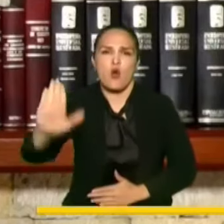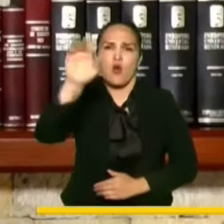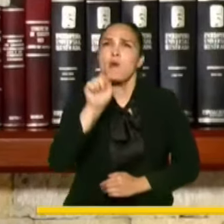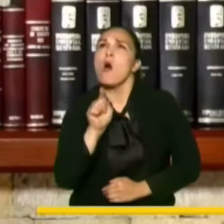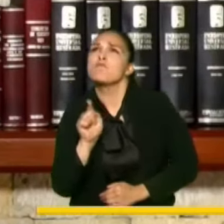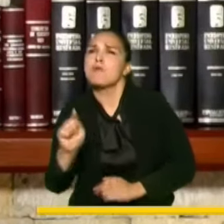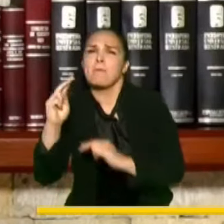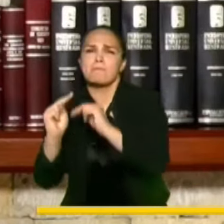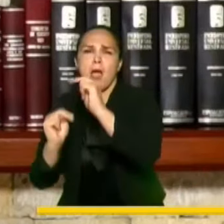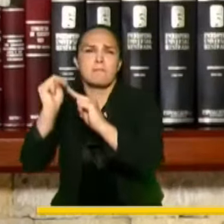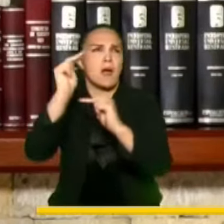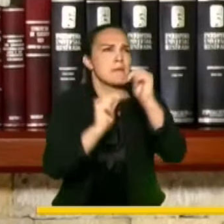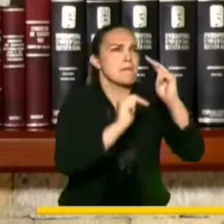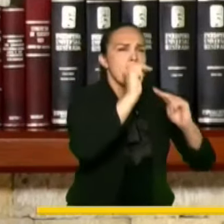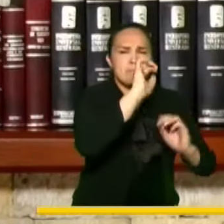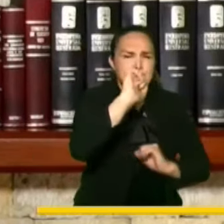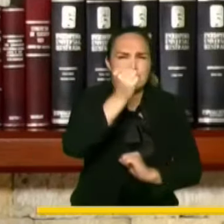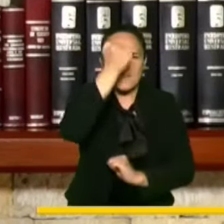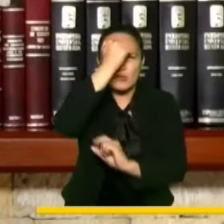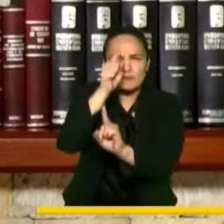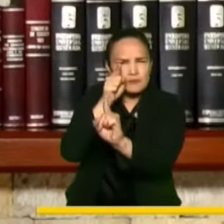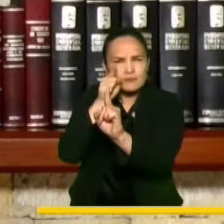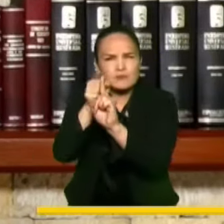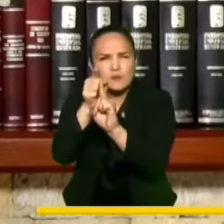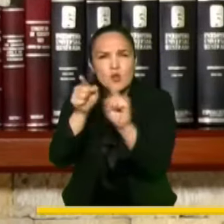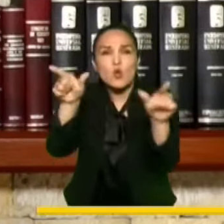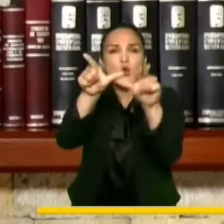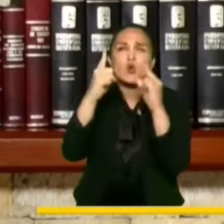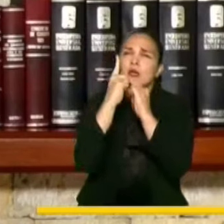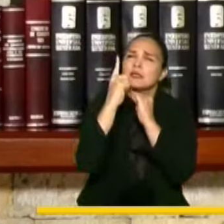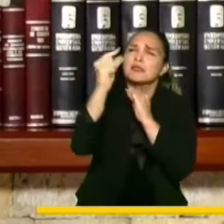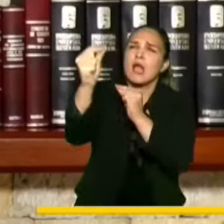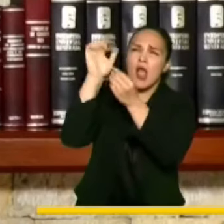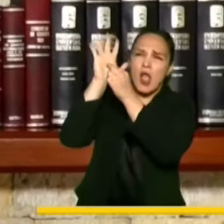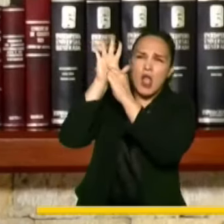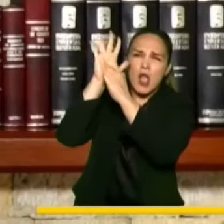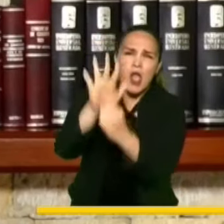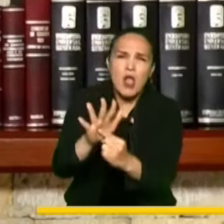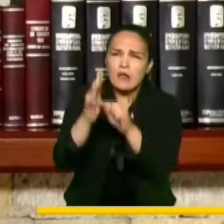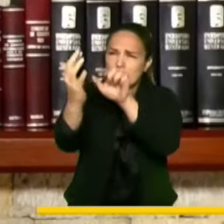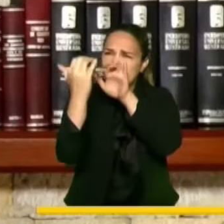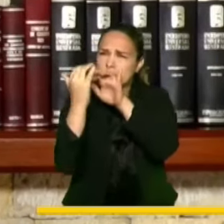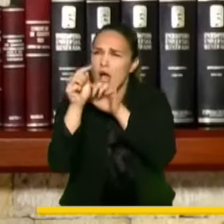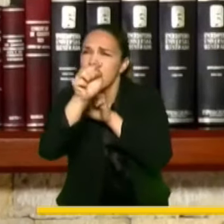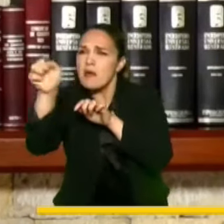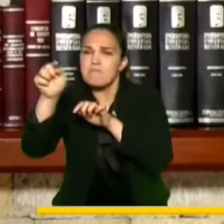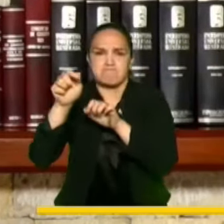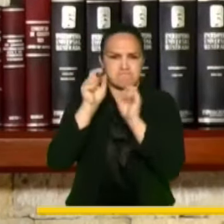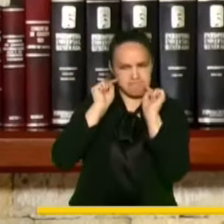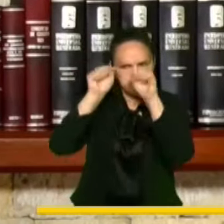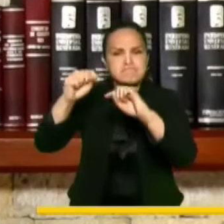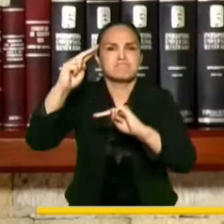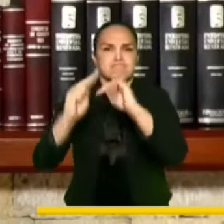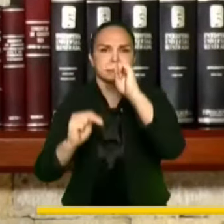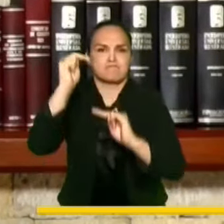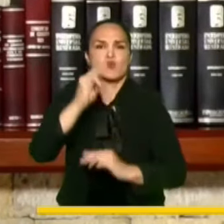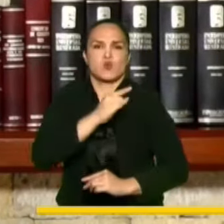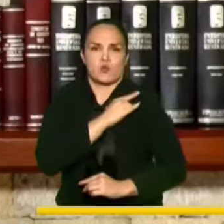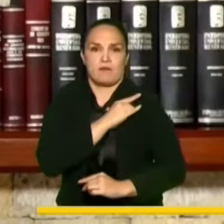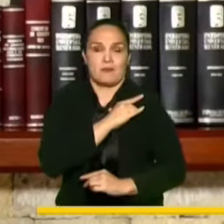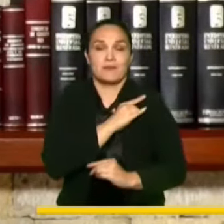una priorización en los territorios excluidos del país con conflictividad armada. La educación